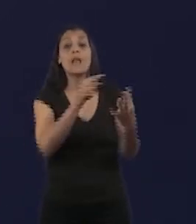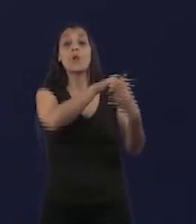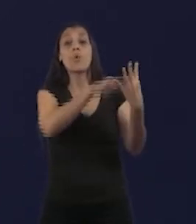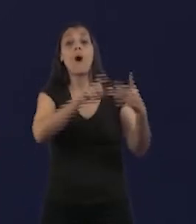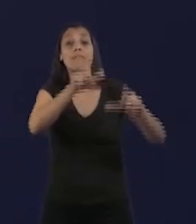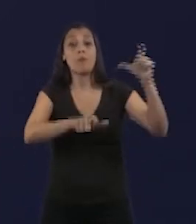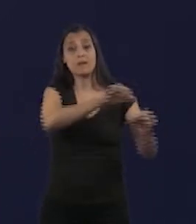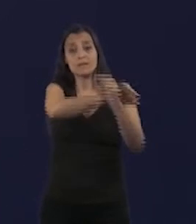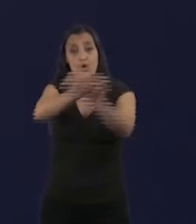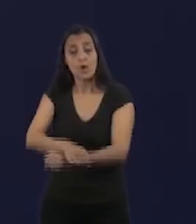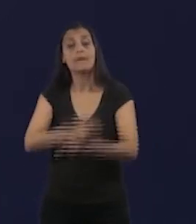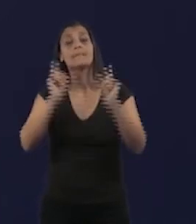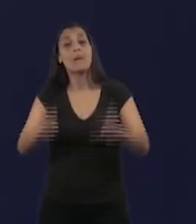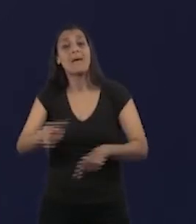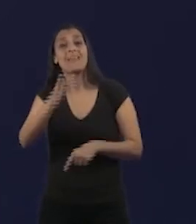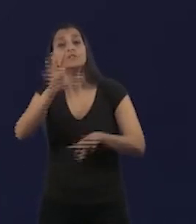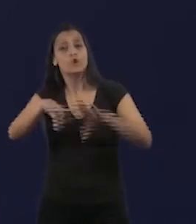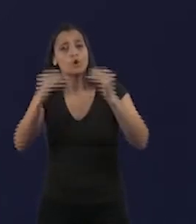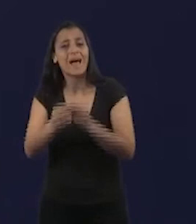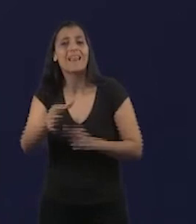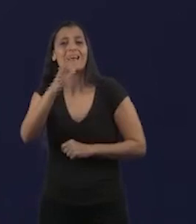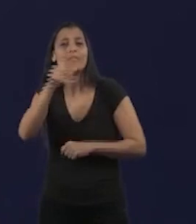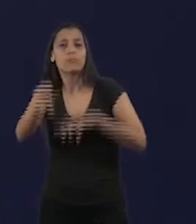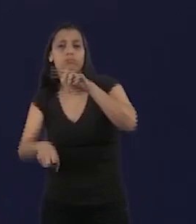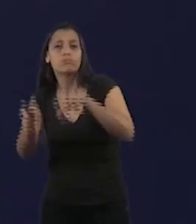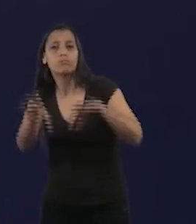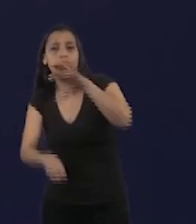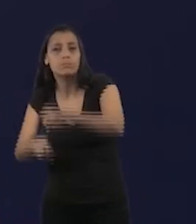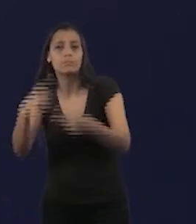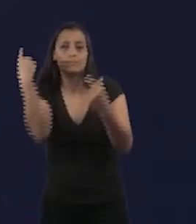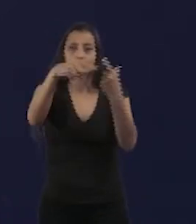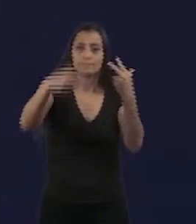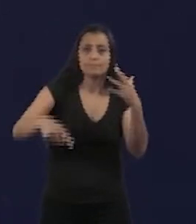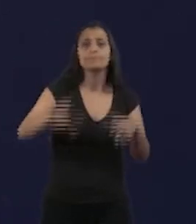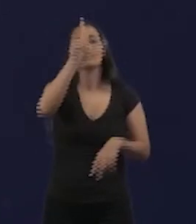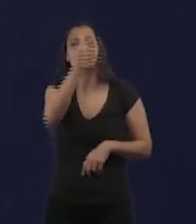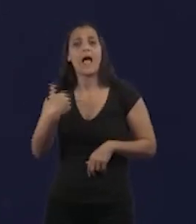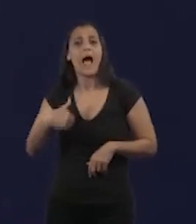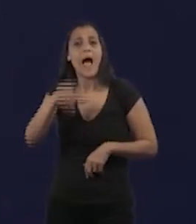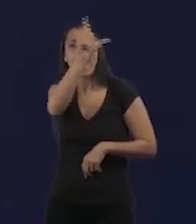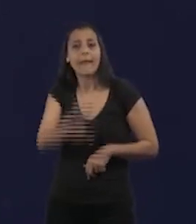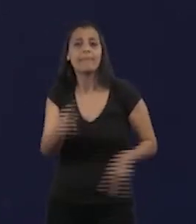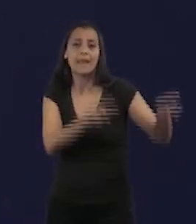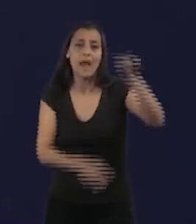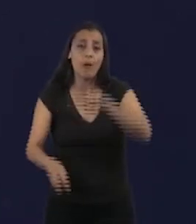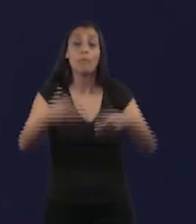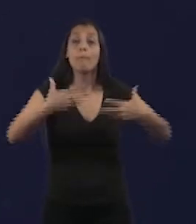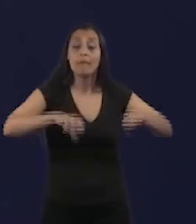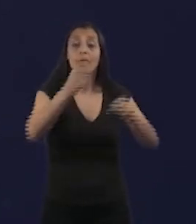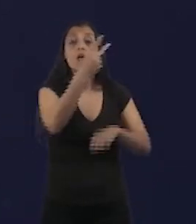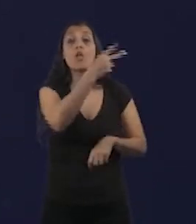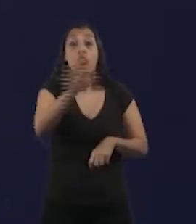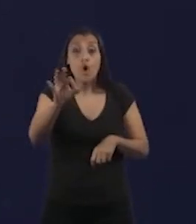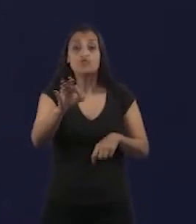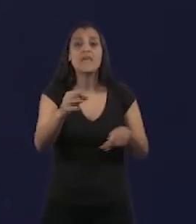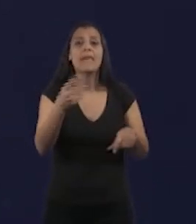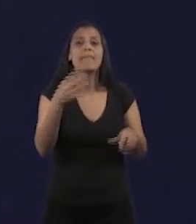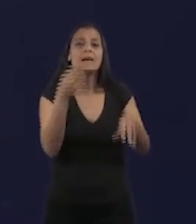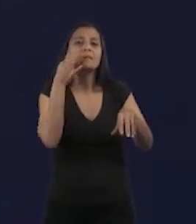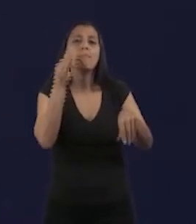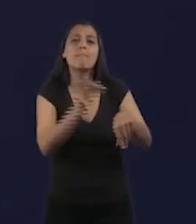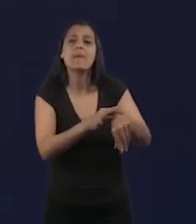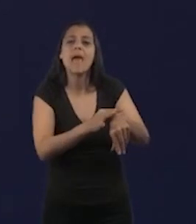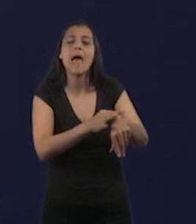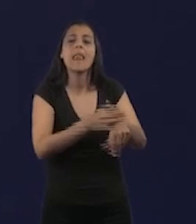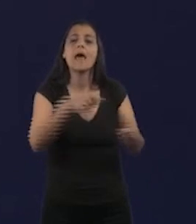organización en 14 allanamientos realizados en diferentes puntos del país se incautaron 200 pieles de animales como